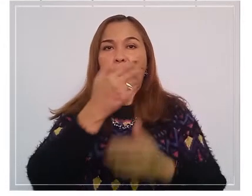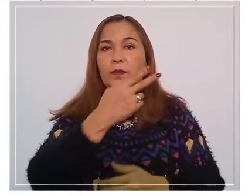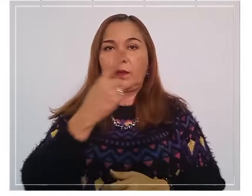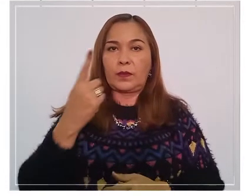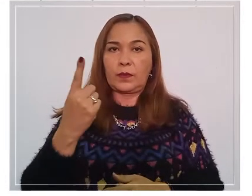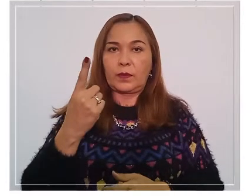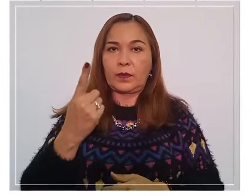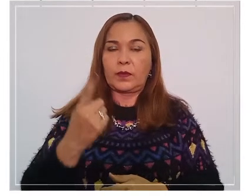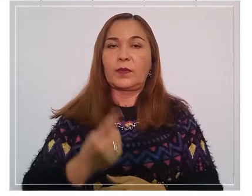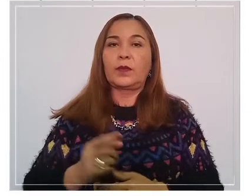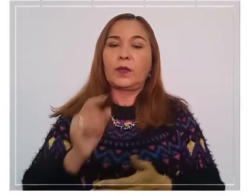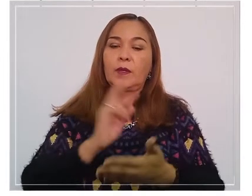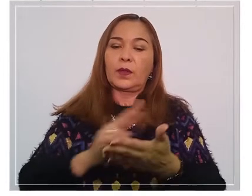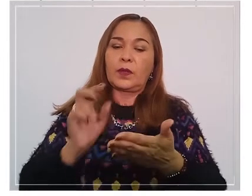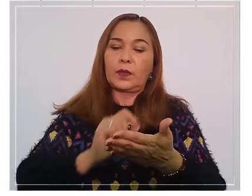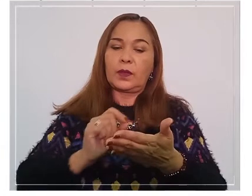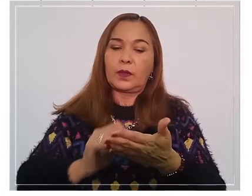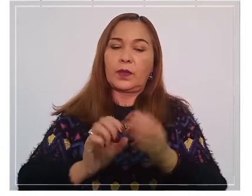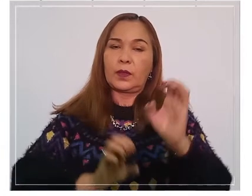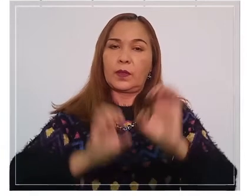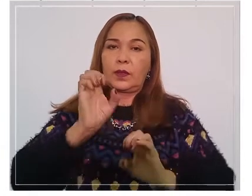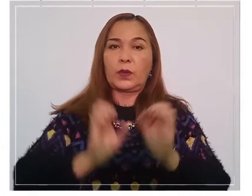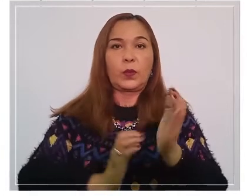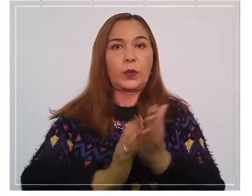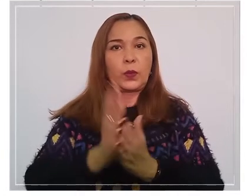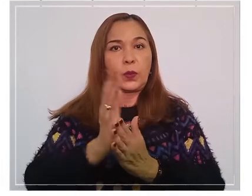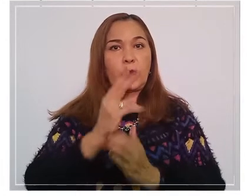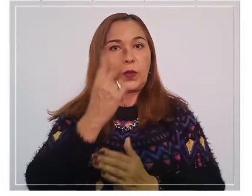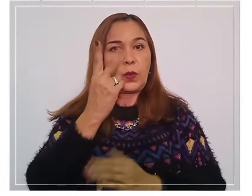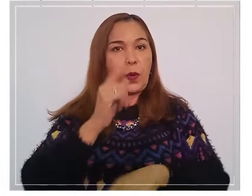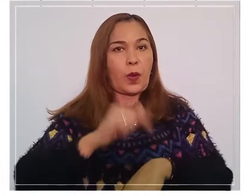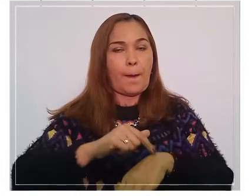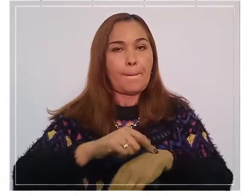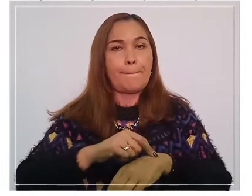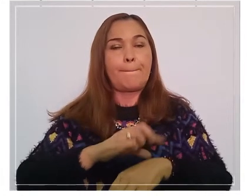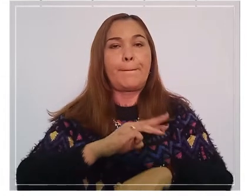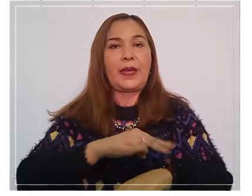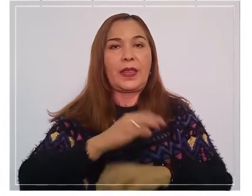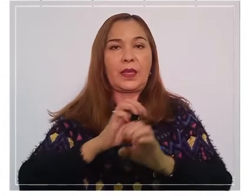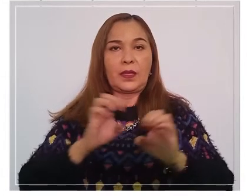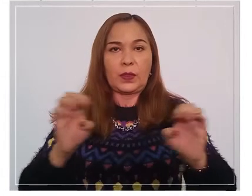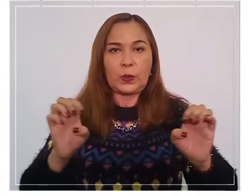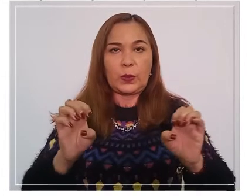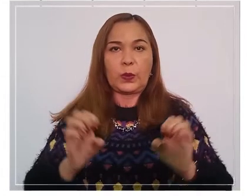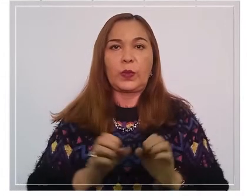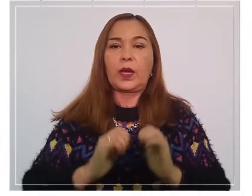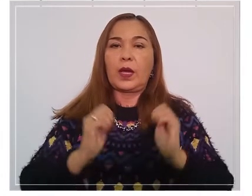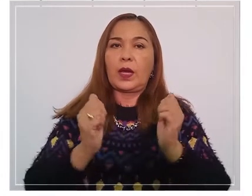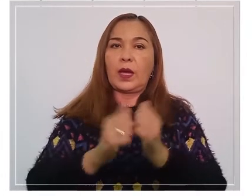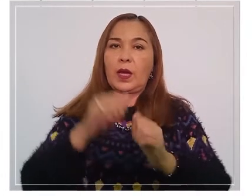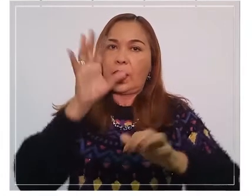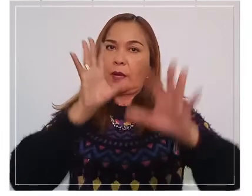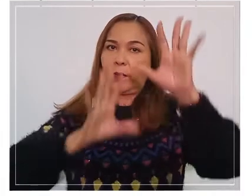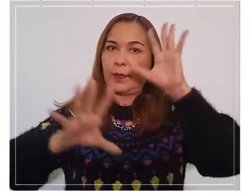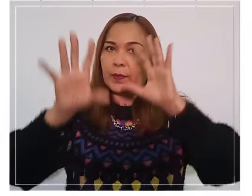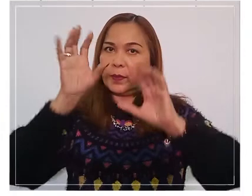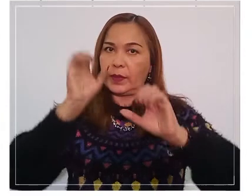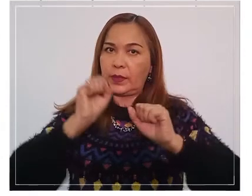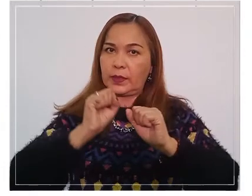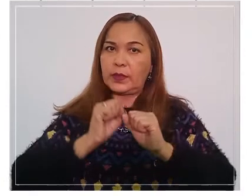31 registros de evaluación continua del segundo momento pedagógico de las áreas de aprendizaje